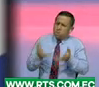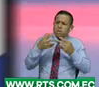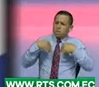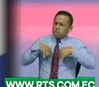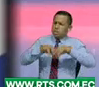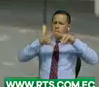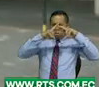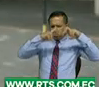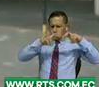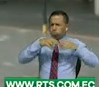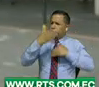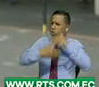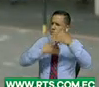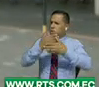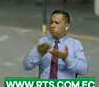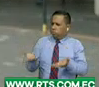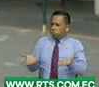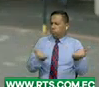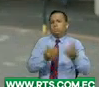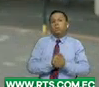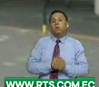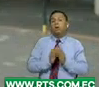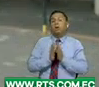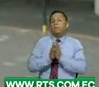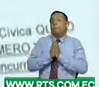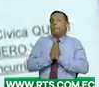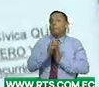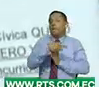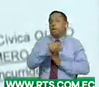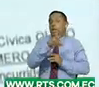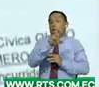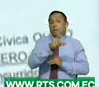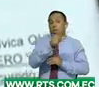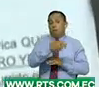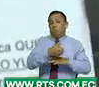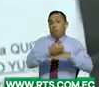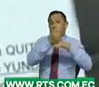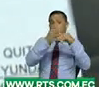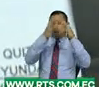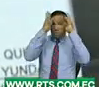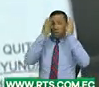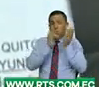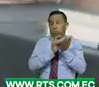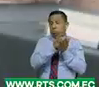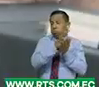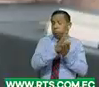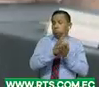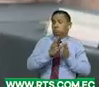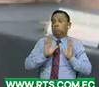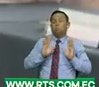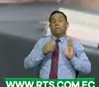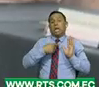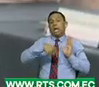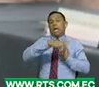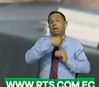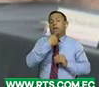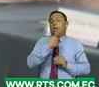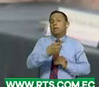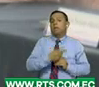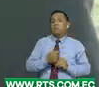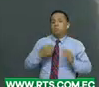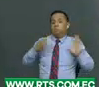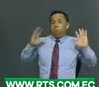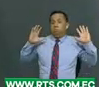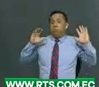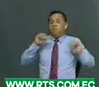sobre el pedido de remoción del mandato al alcalde que presentó un colectivo ciudadano señalaron los útiles que el consejo aún no ha sido